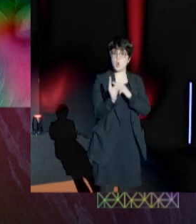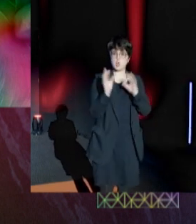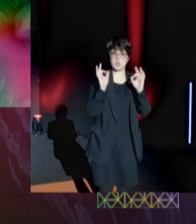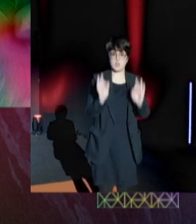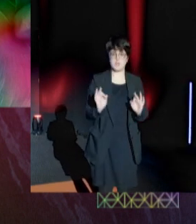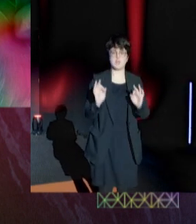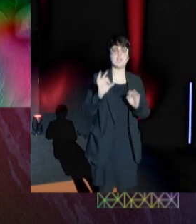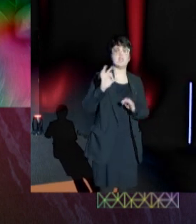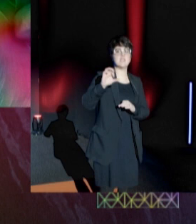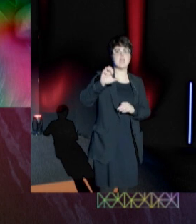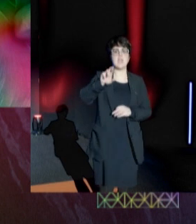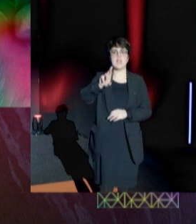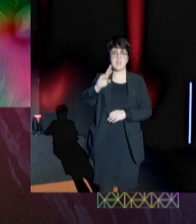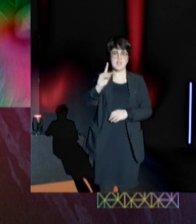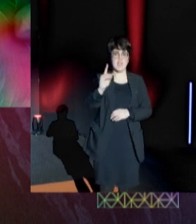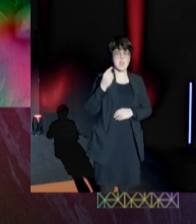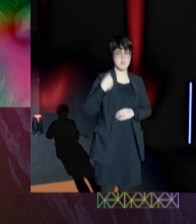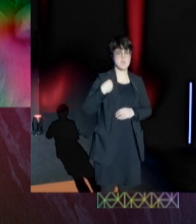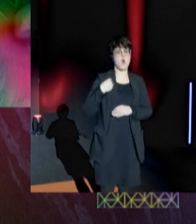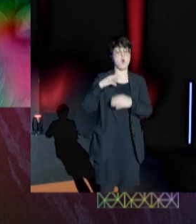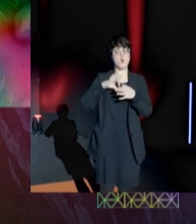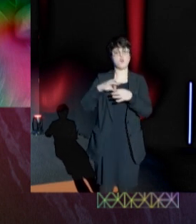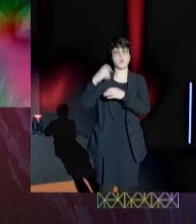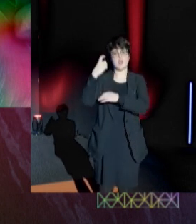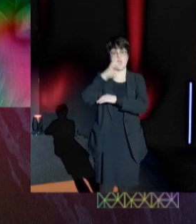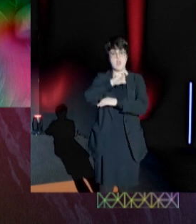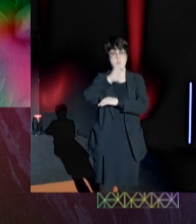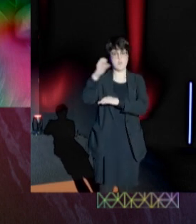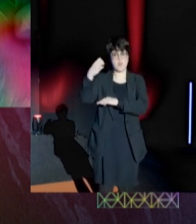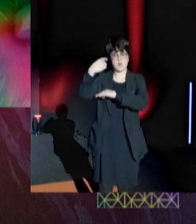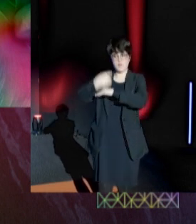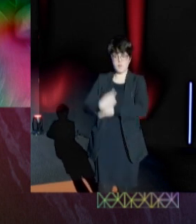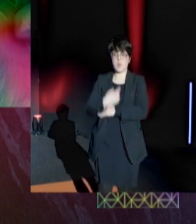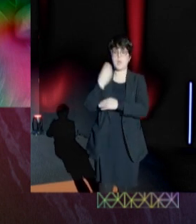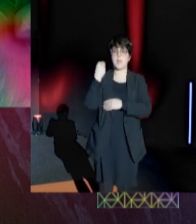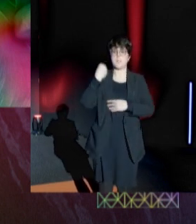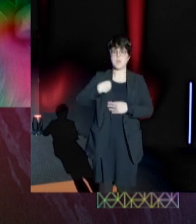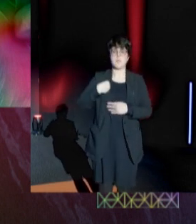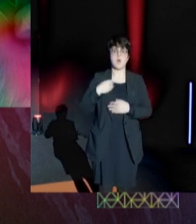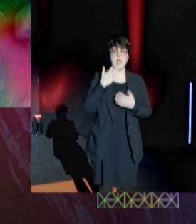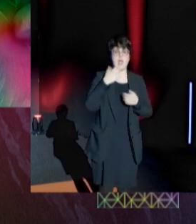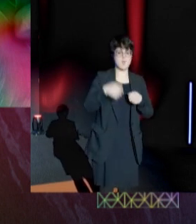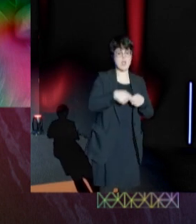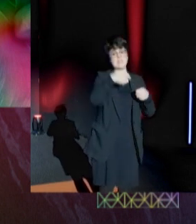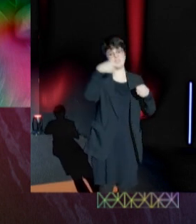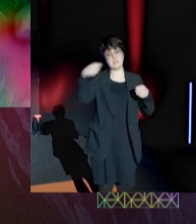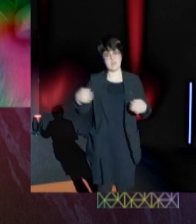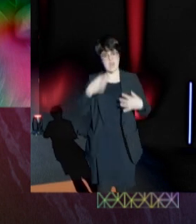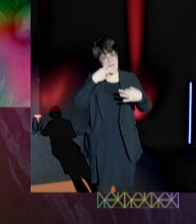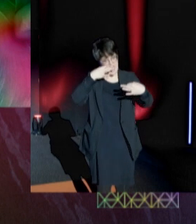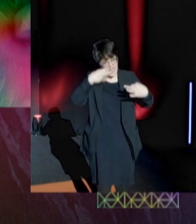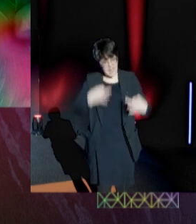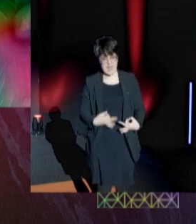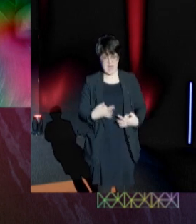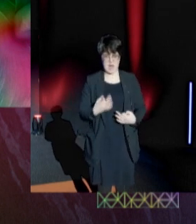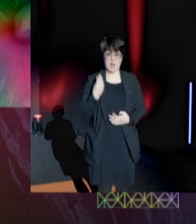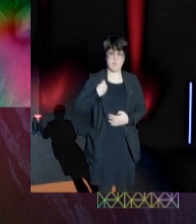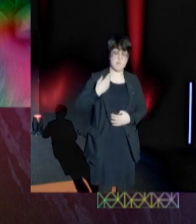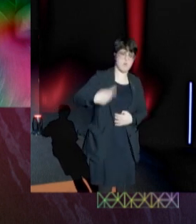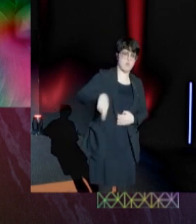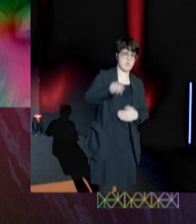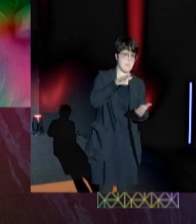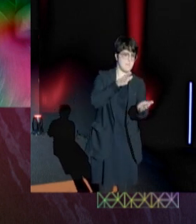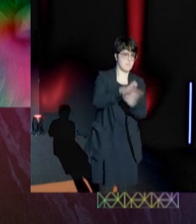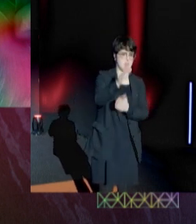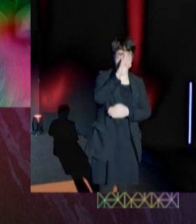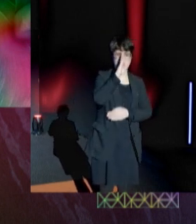la Unión Europea acabamos de lanzar esta solución aplicada aop Pilot de nuevo es un ejemplo de extensibilidad es un ejemplo real donde podéis tener un impacto